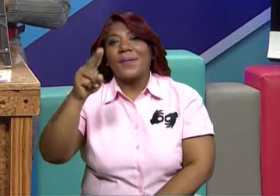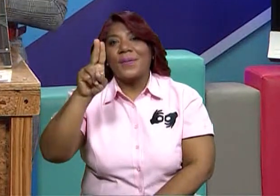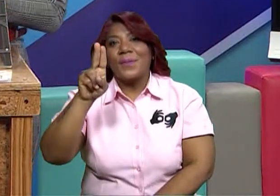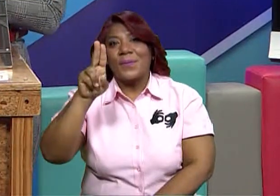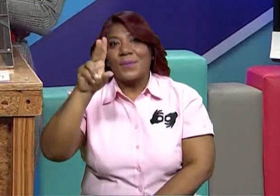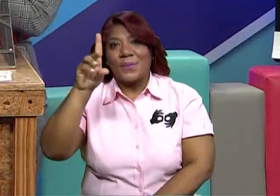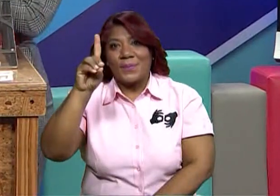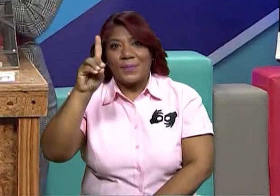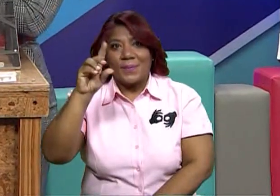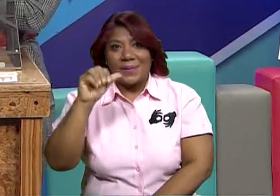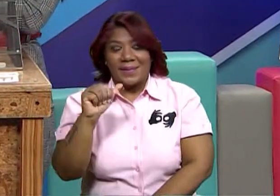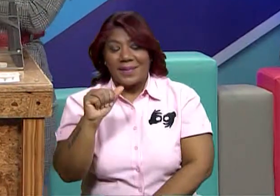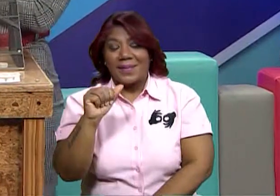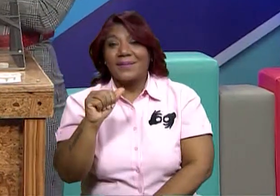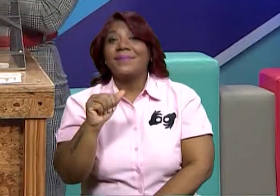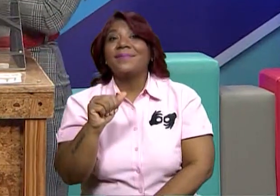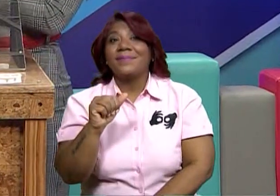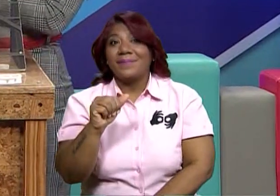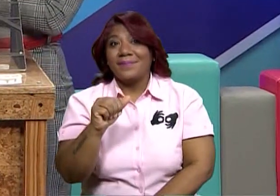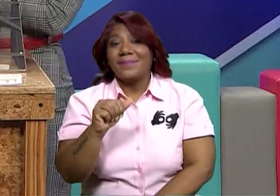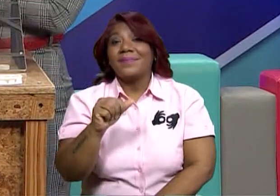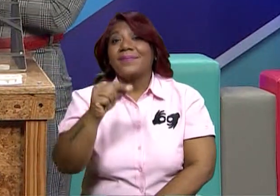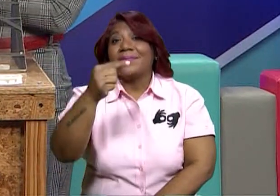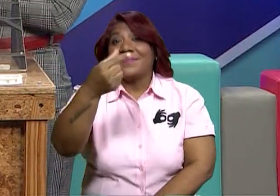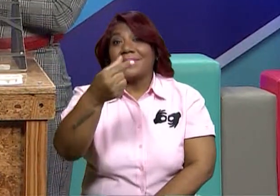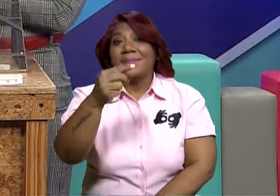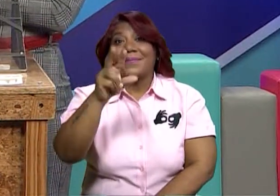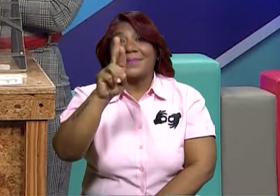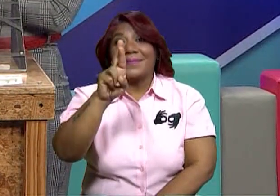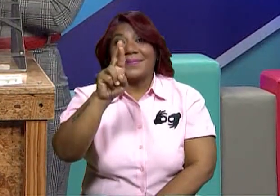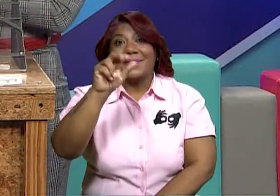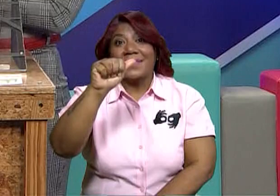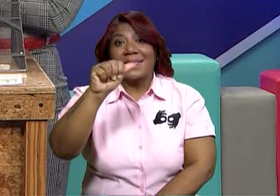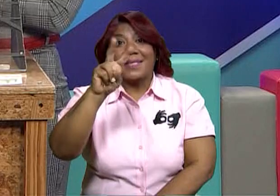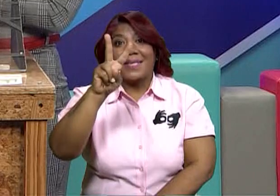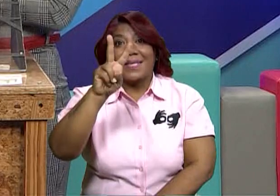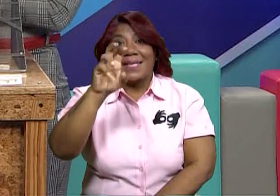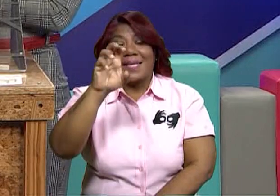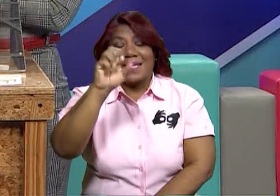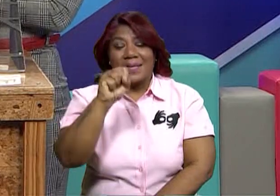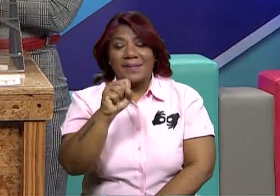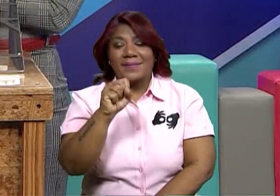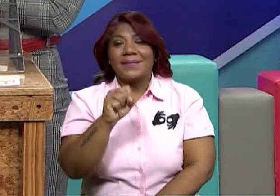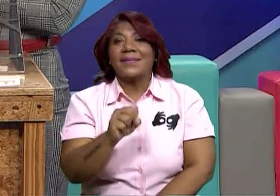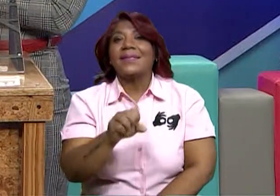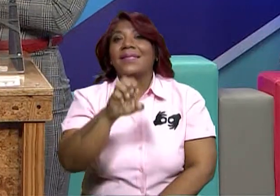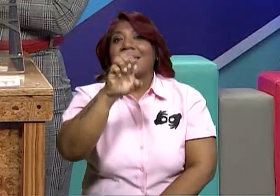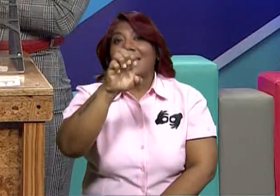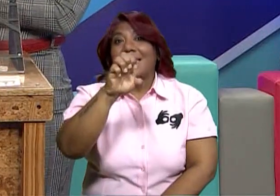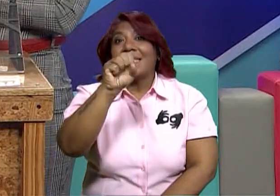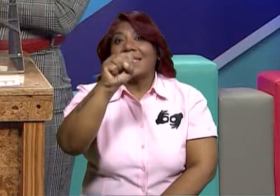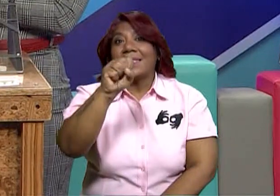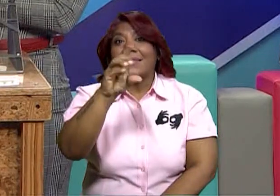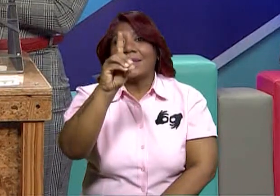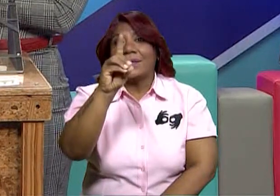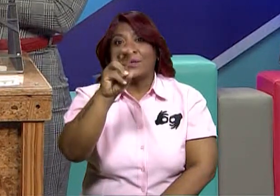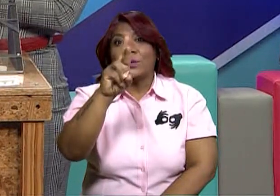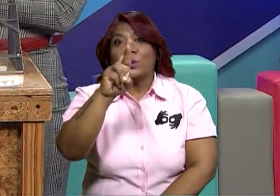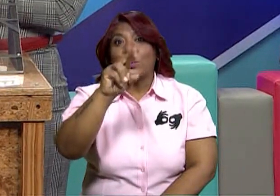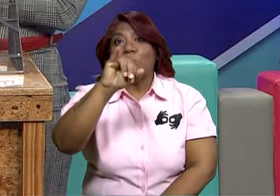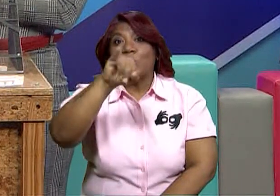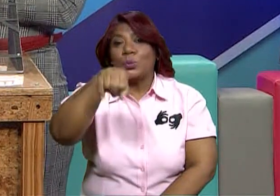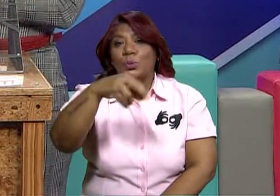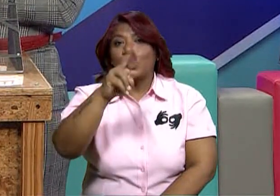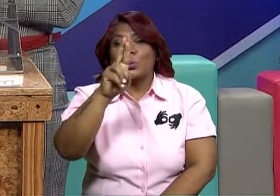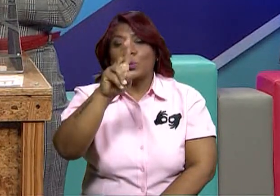las palabras agudas, grave y esdrújula, donde vamos a clasificar algunas que ya tenemos con